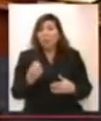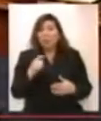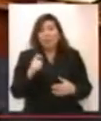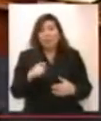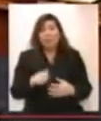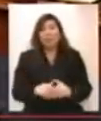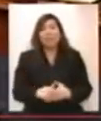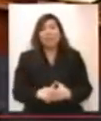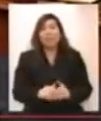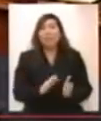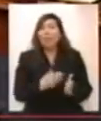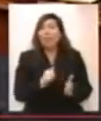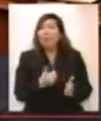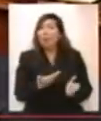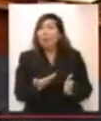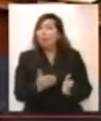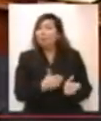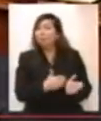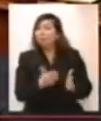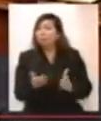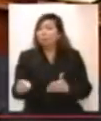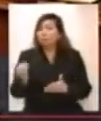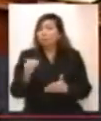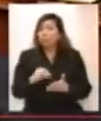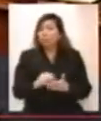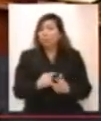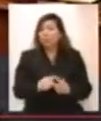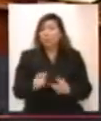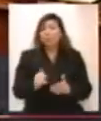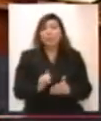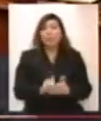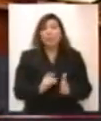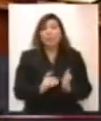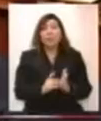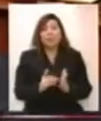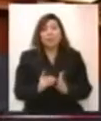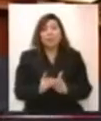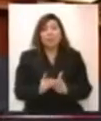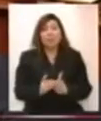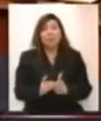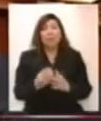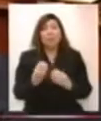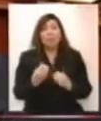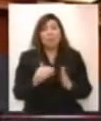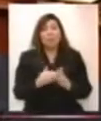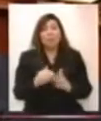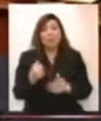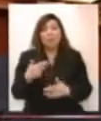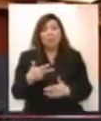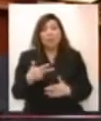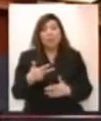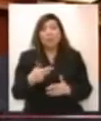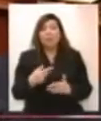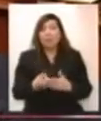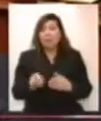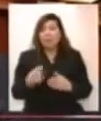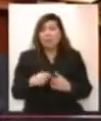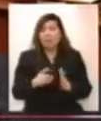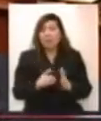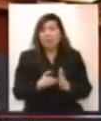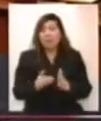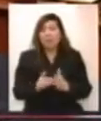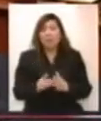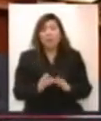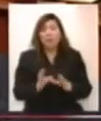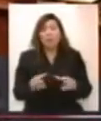como es necesario, y lo demás, lo que se está agregando, retirarlo del dictamen, precisamente el artículo 3 que se ha incluido en el dictamen